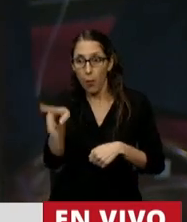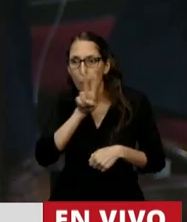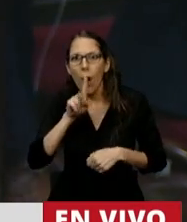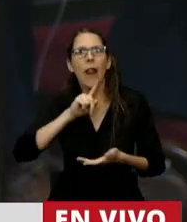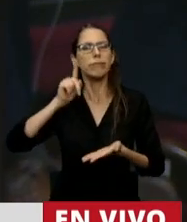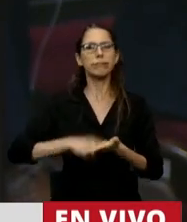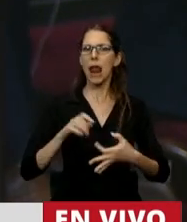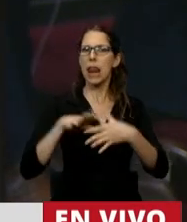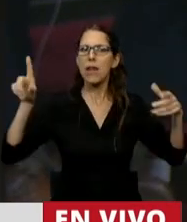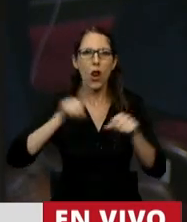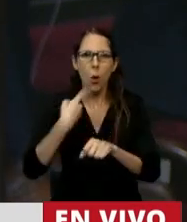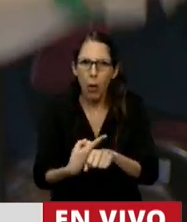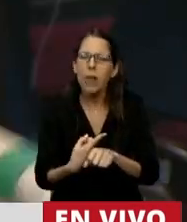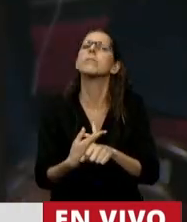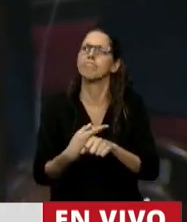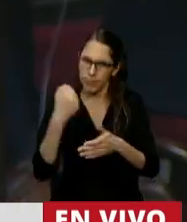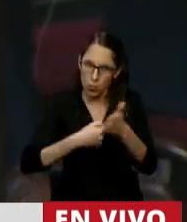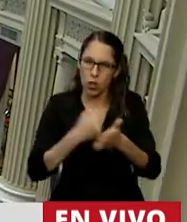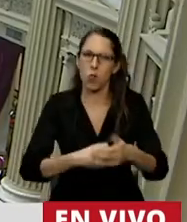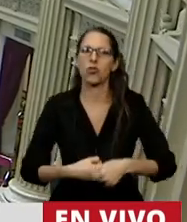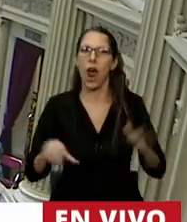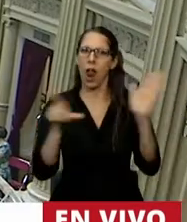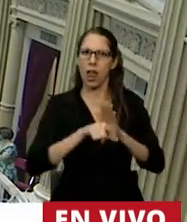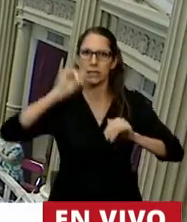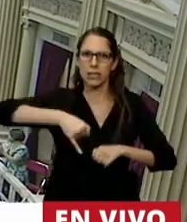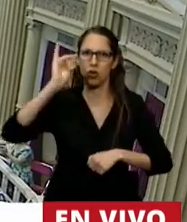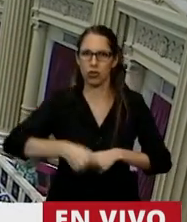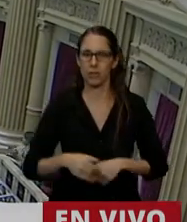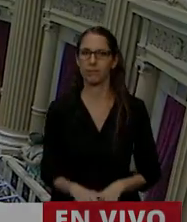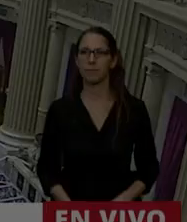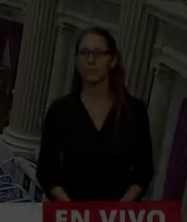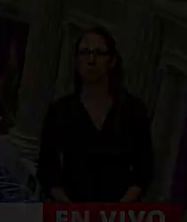para elegir. Será ley. Gracias, diputada Banfi.